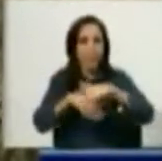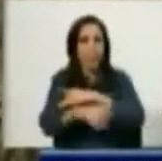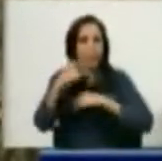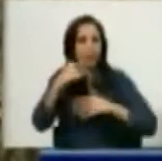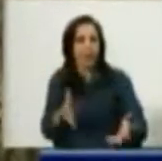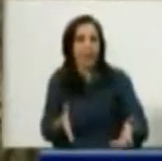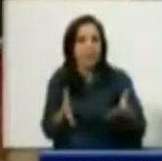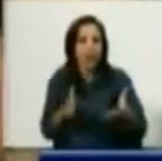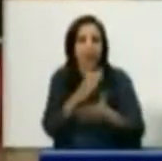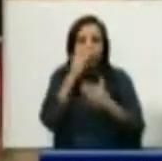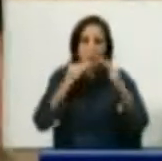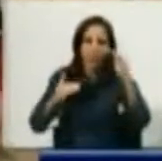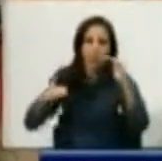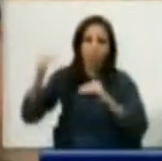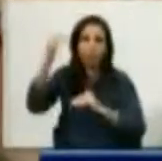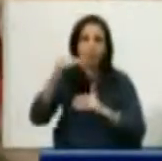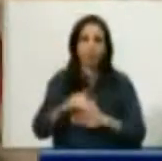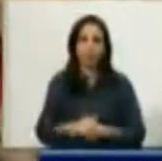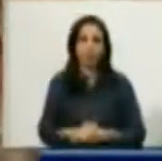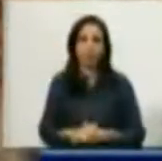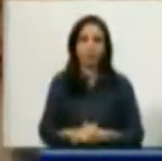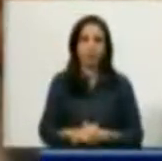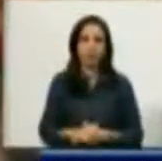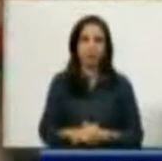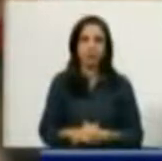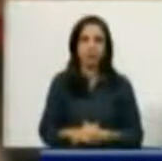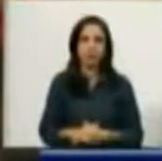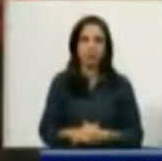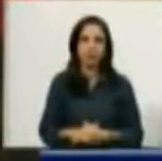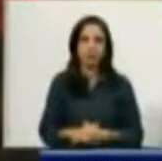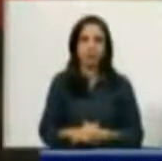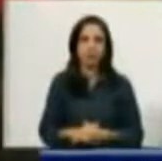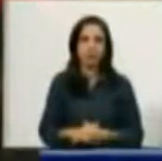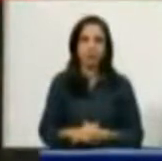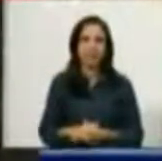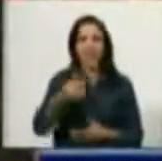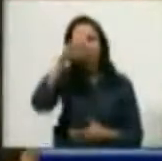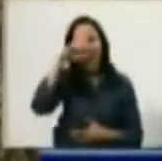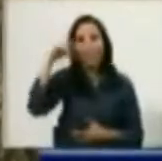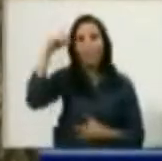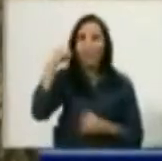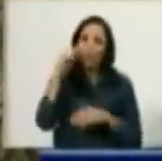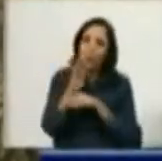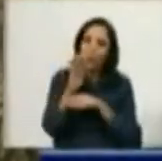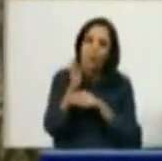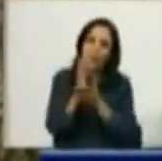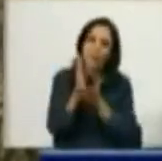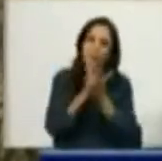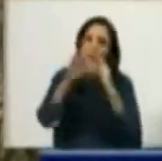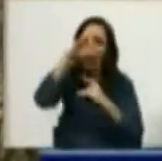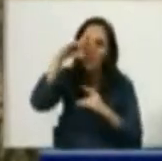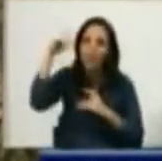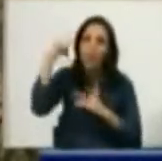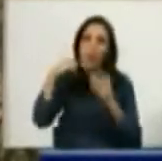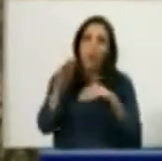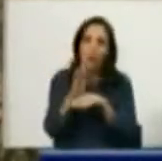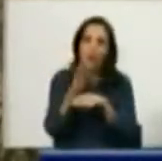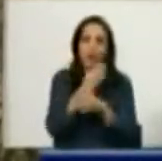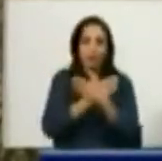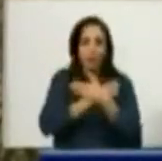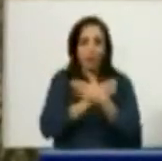ponga en alto el nombre de la patria Dios te cuide Hermano Dios te cuide Gracias por estar aquí gracias Un